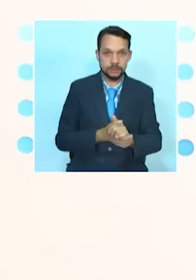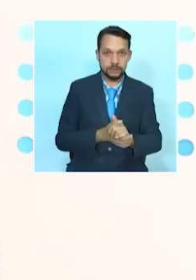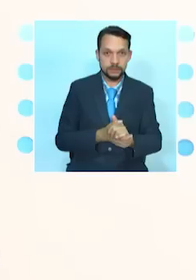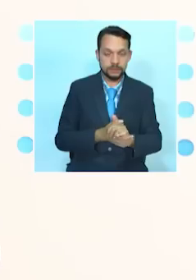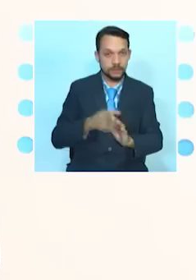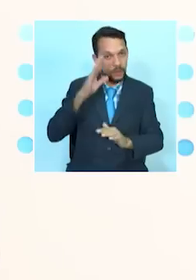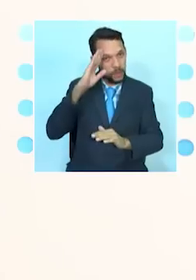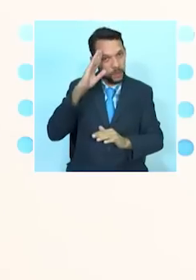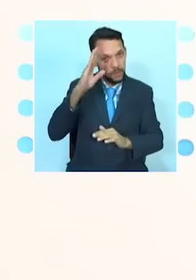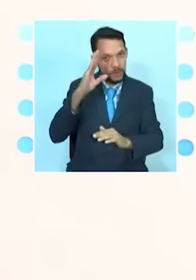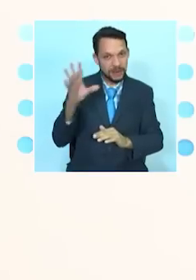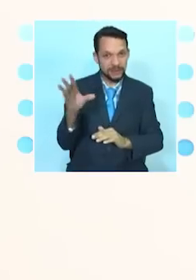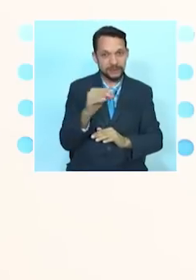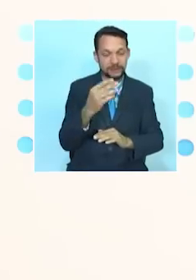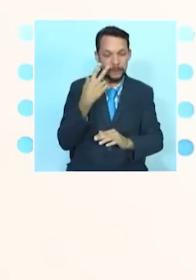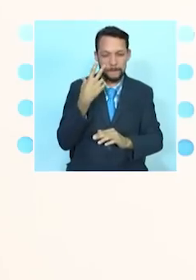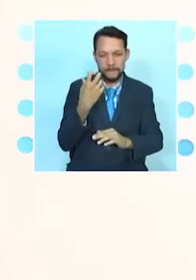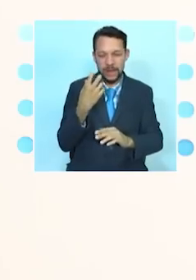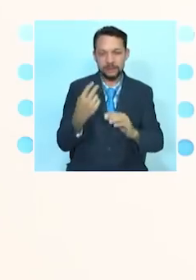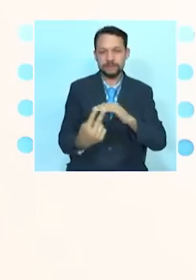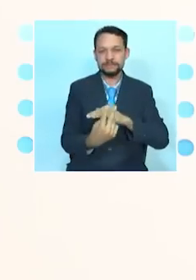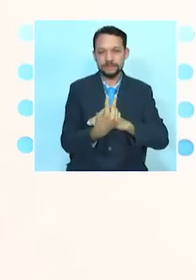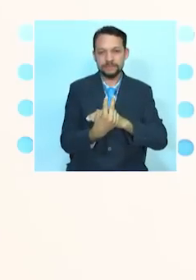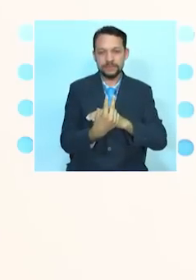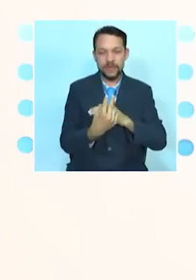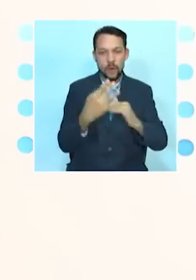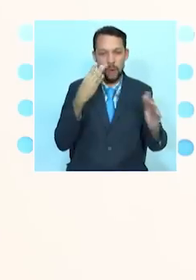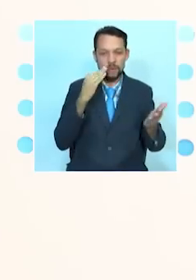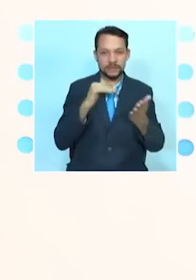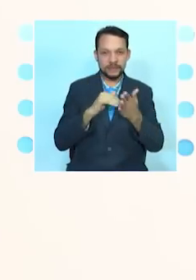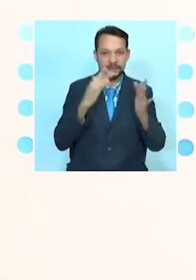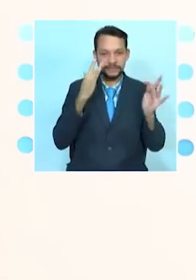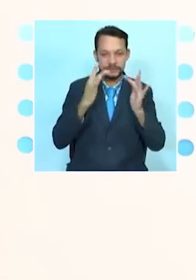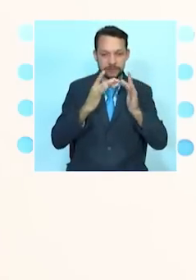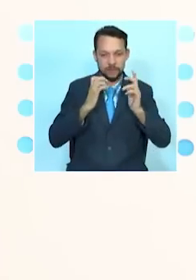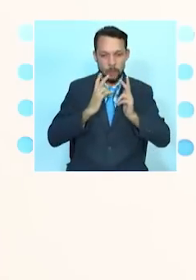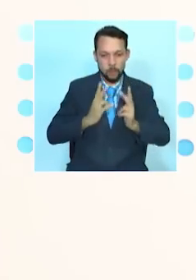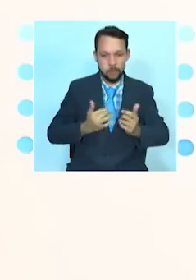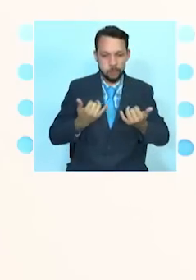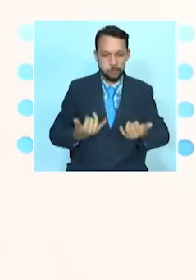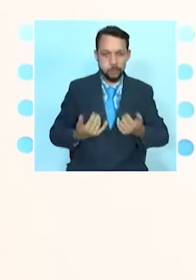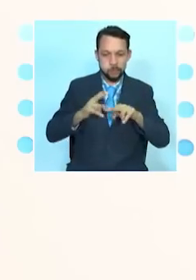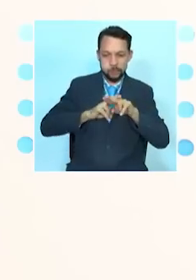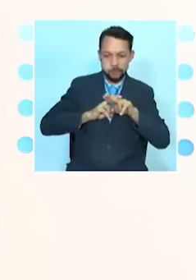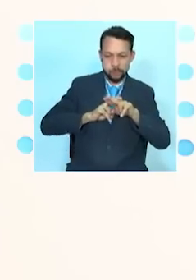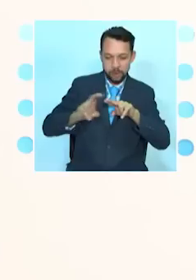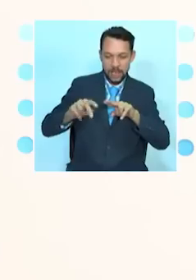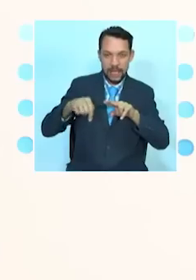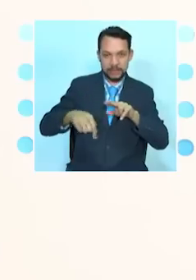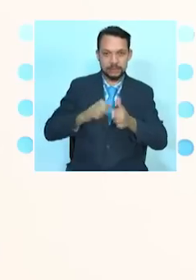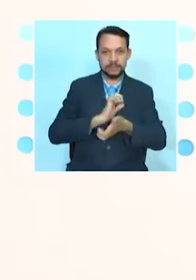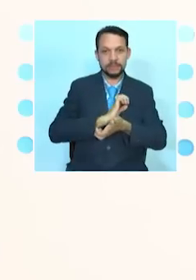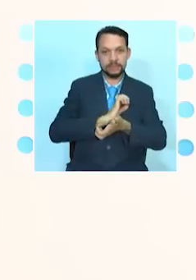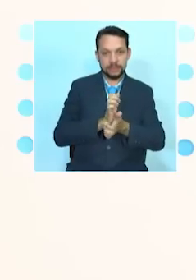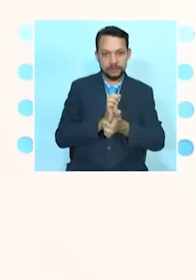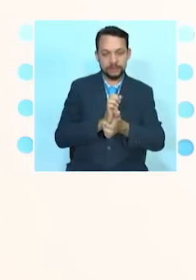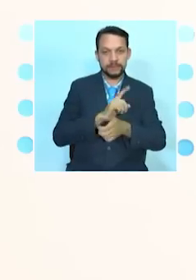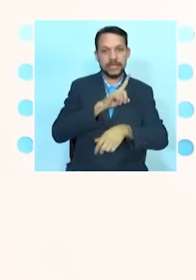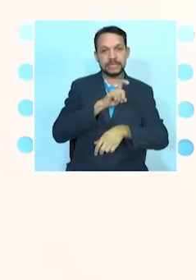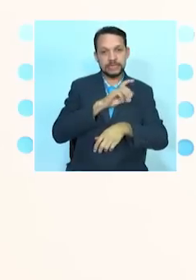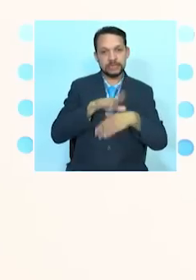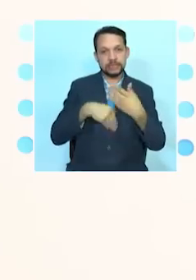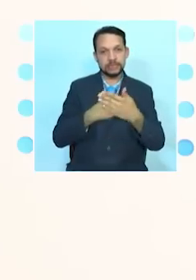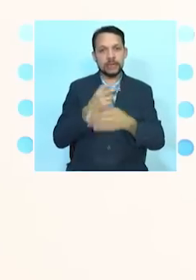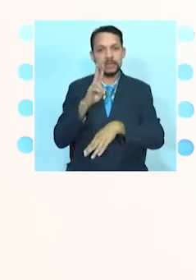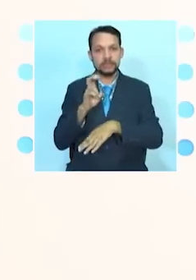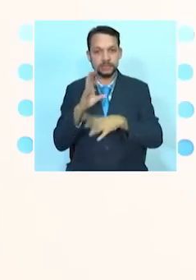qué maravilla estar otra vez con ustedes en conexión vital desde manizales hoy nuestro programa por telecafé en directo de 7 en